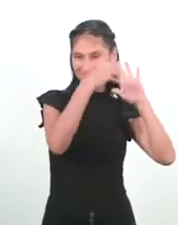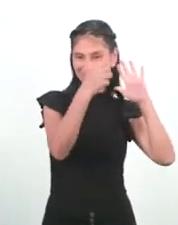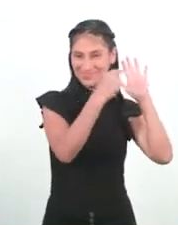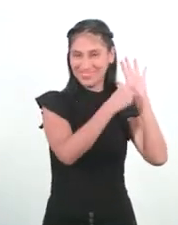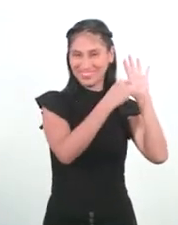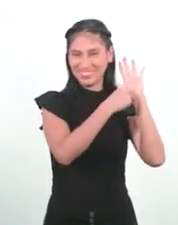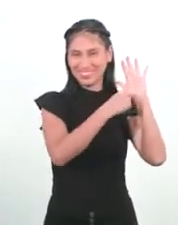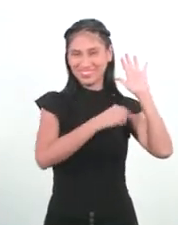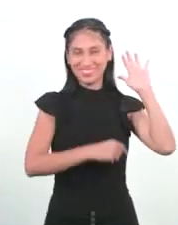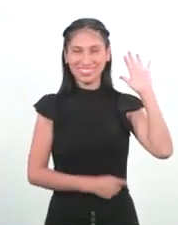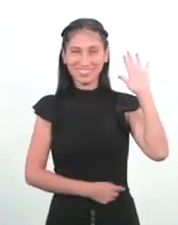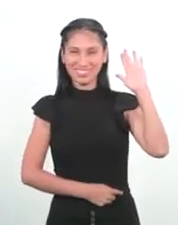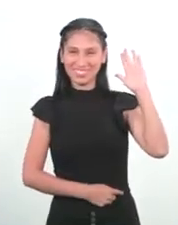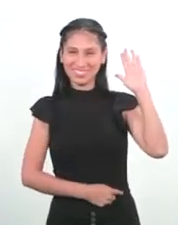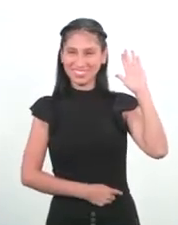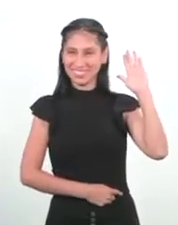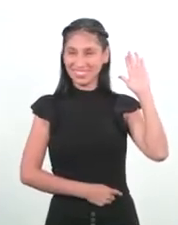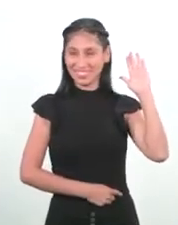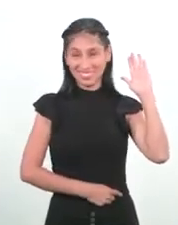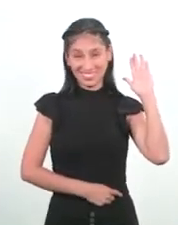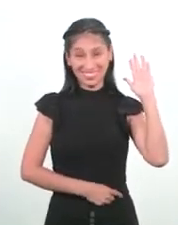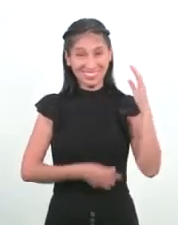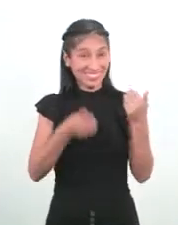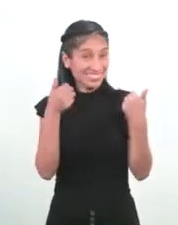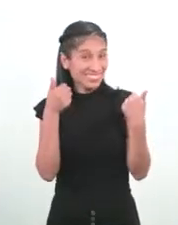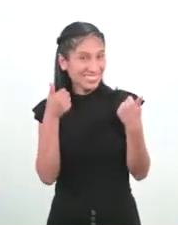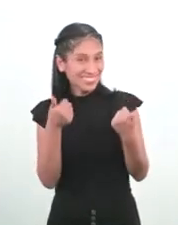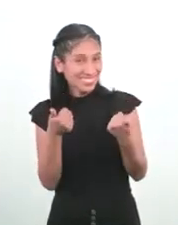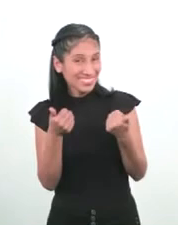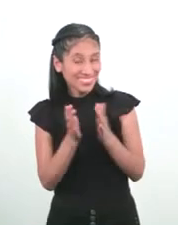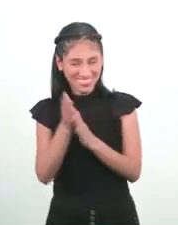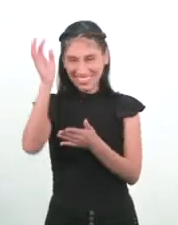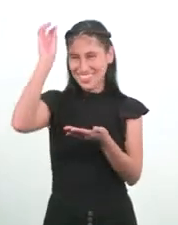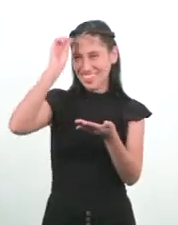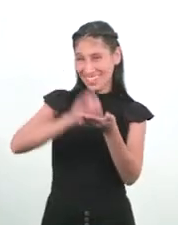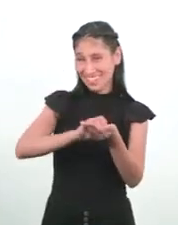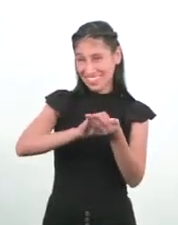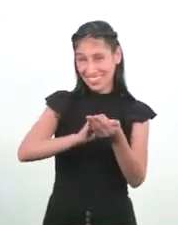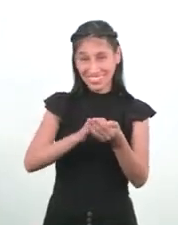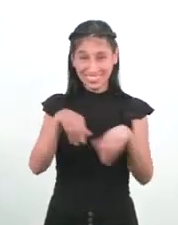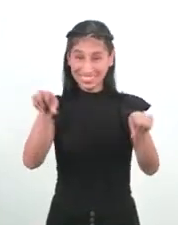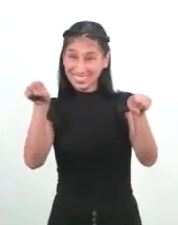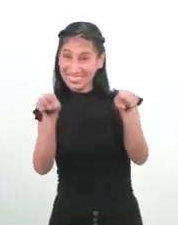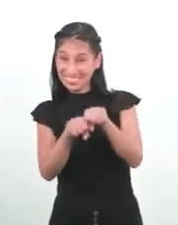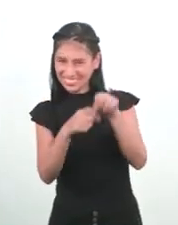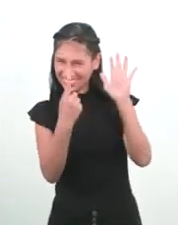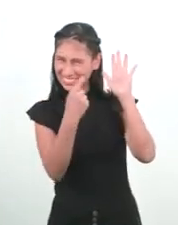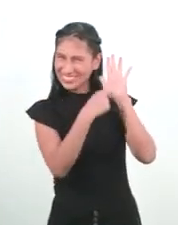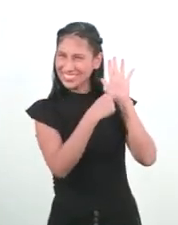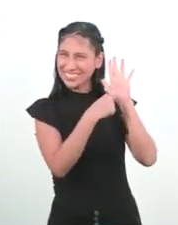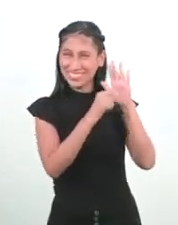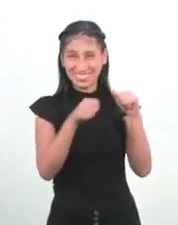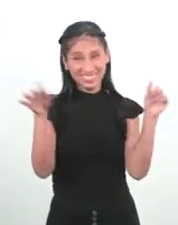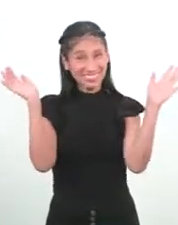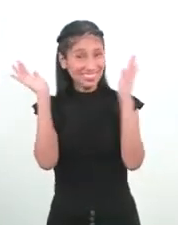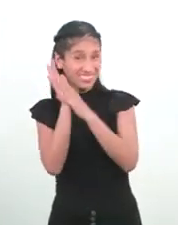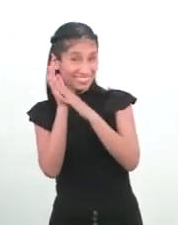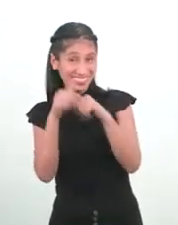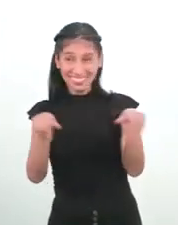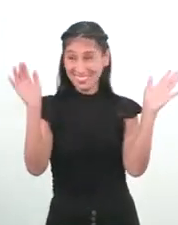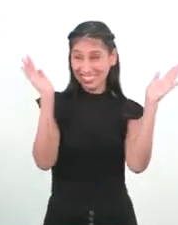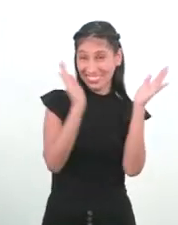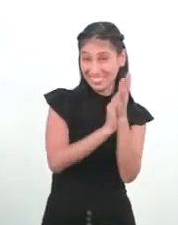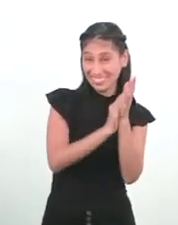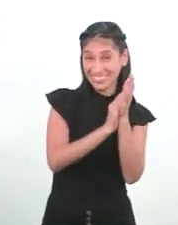a, pum, a, pum, pum, pum, a. Repítelo conmigo. Pum, a, pum, a, pum,